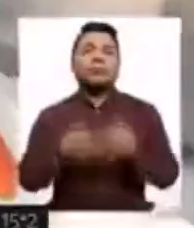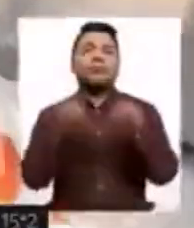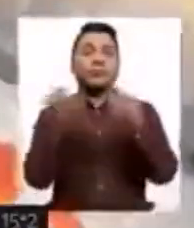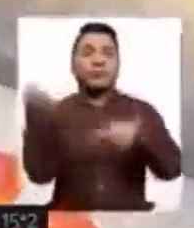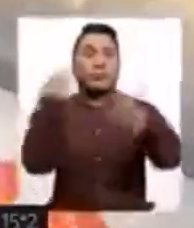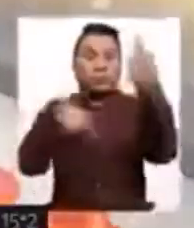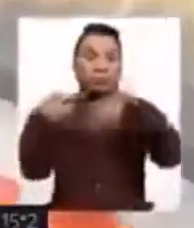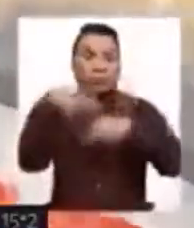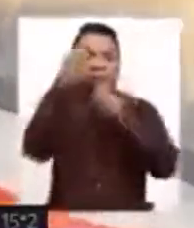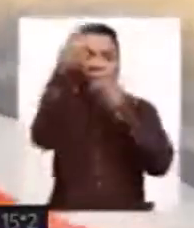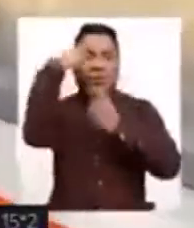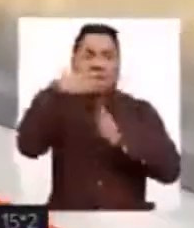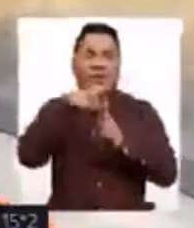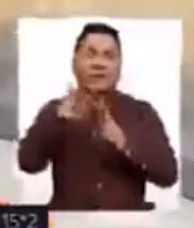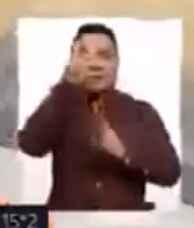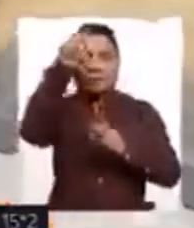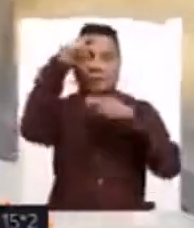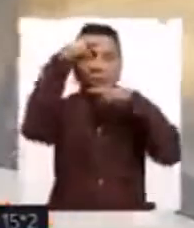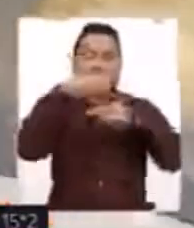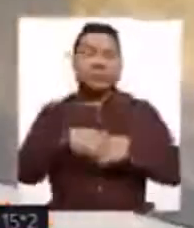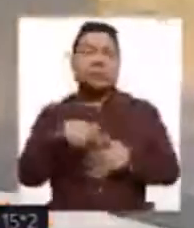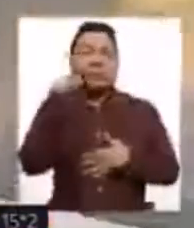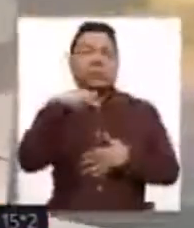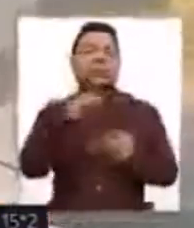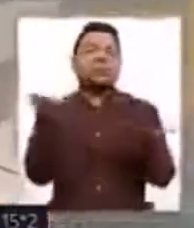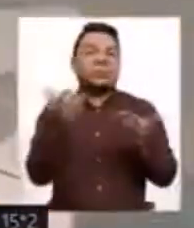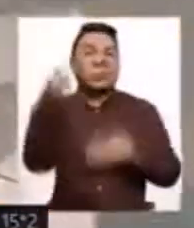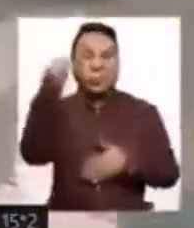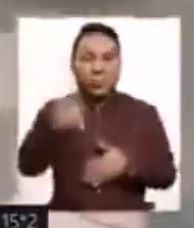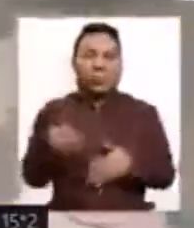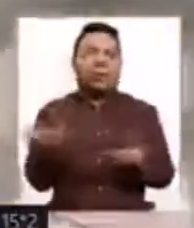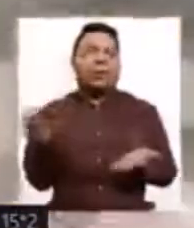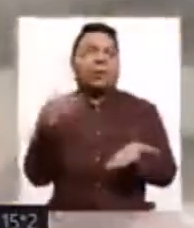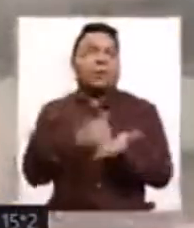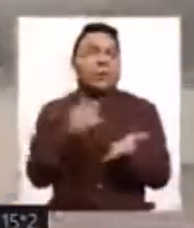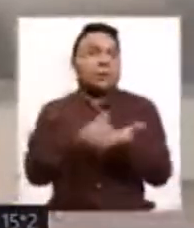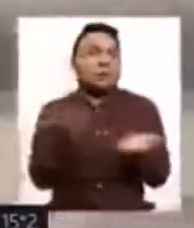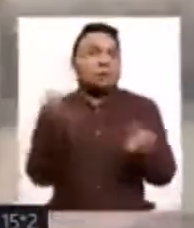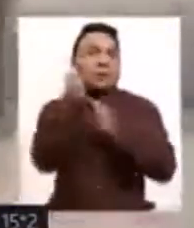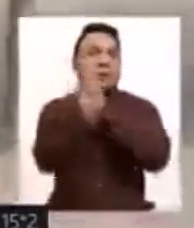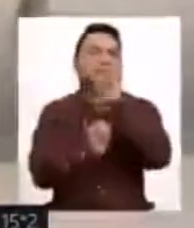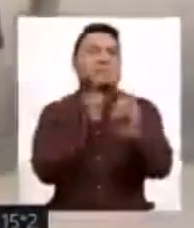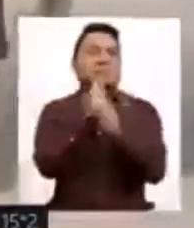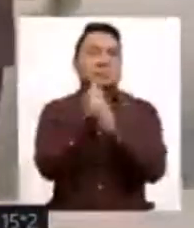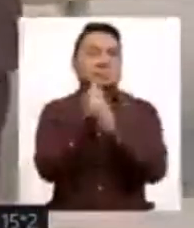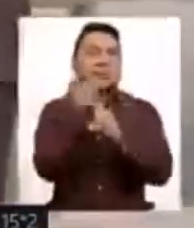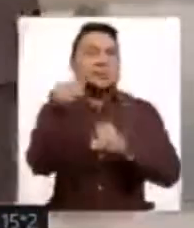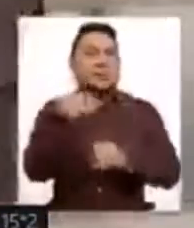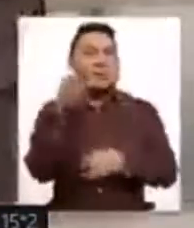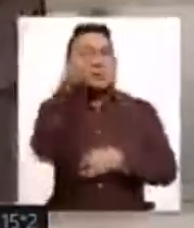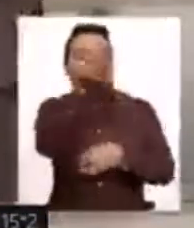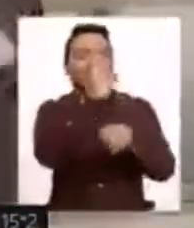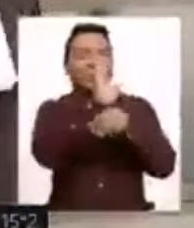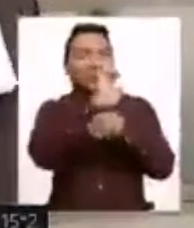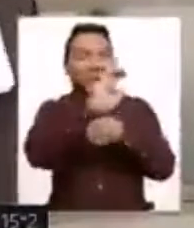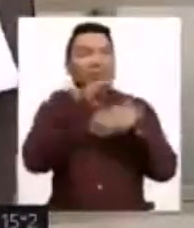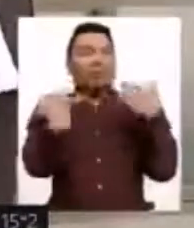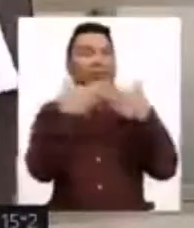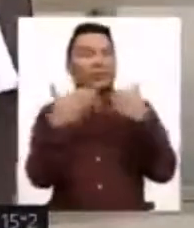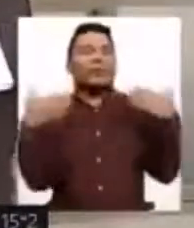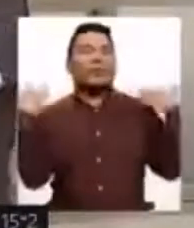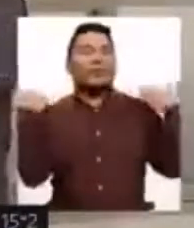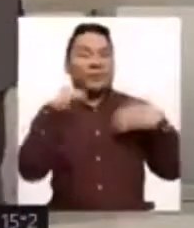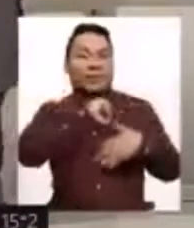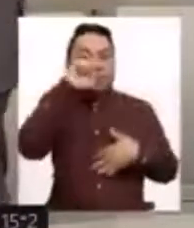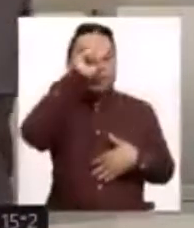Bien, retomamos la información aquí en TV Perú Noticias, edición central, y hoy estamos más que internacionales. Hemos estado en Ecuador con todo el triunfo